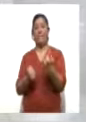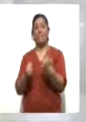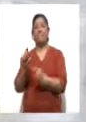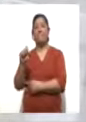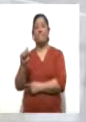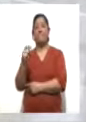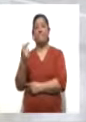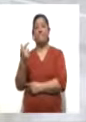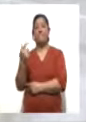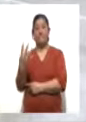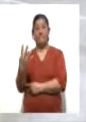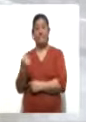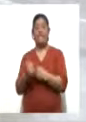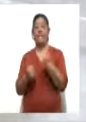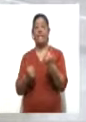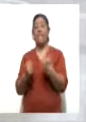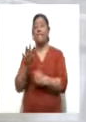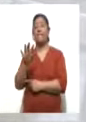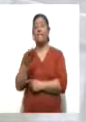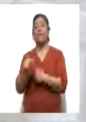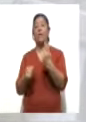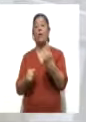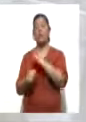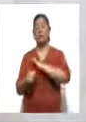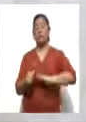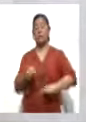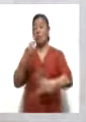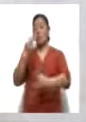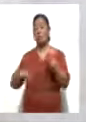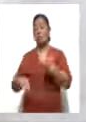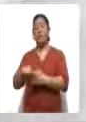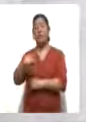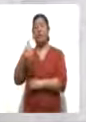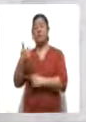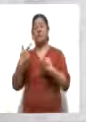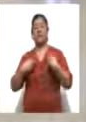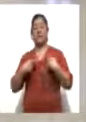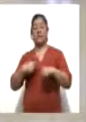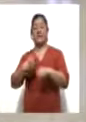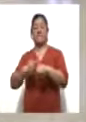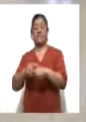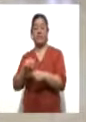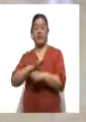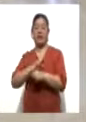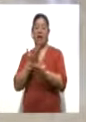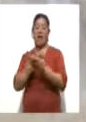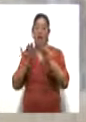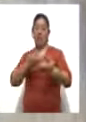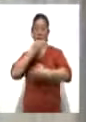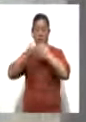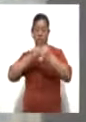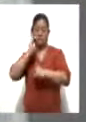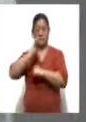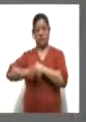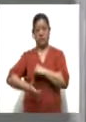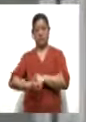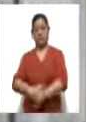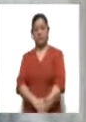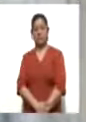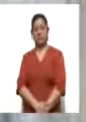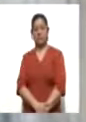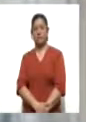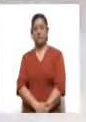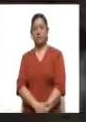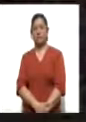Lázaro Cárdenas 24, Benito Juárez 19 y Emiliano Zapata 11. Con información de la redacción, Ahora